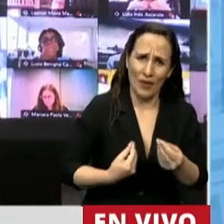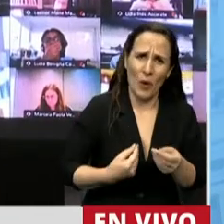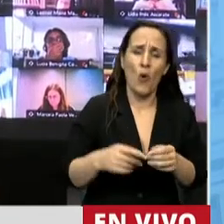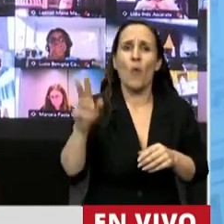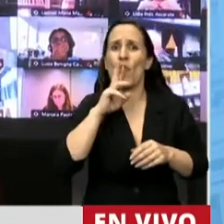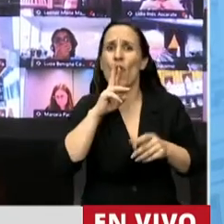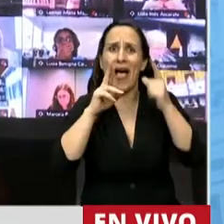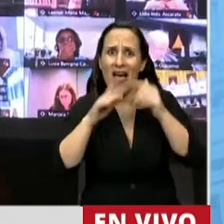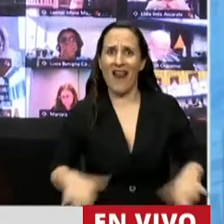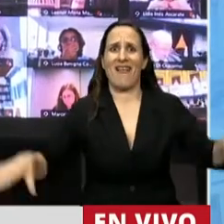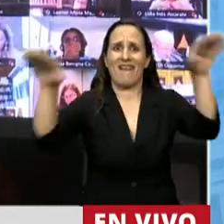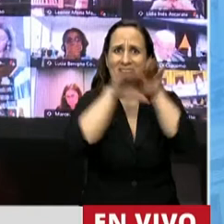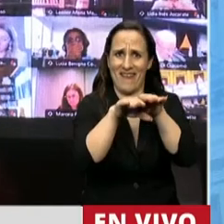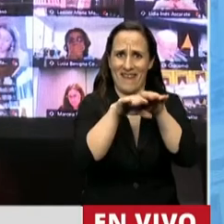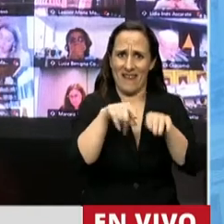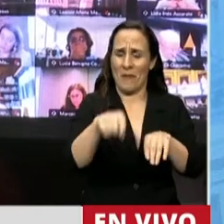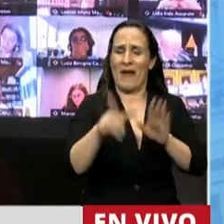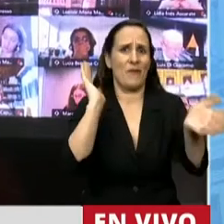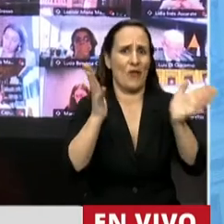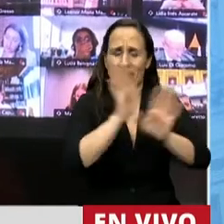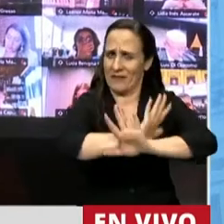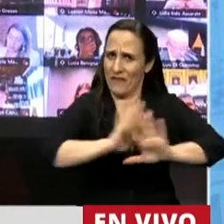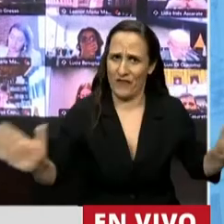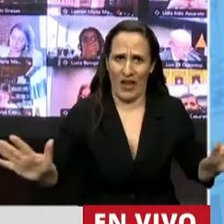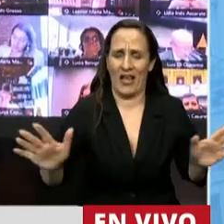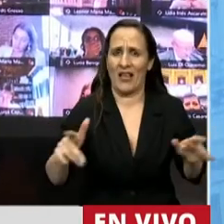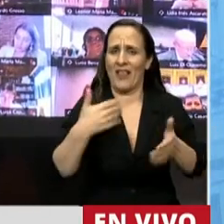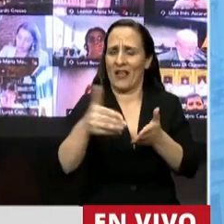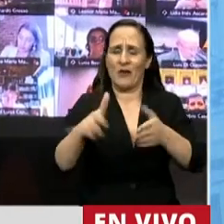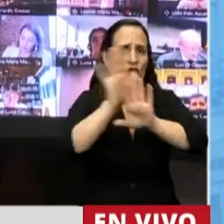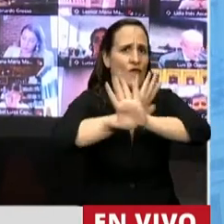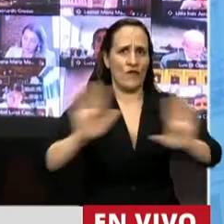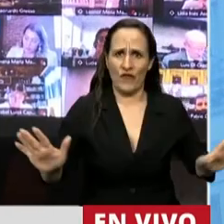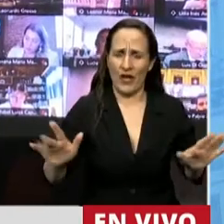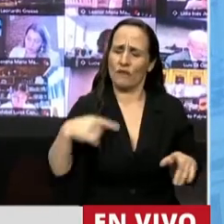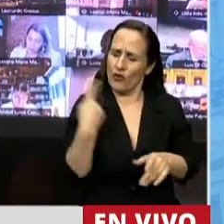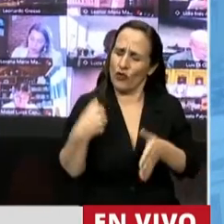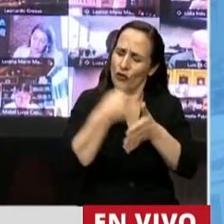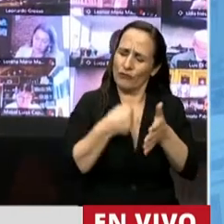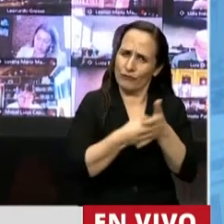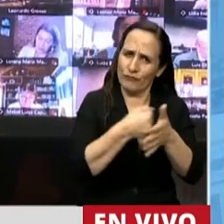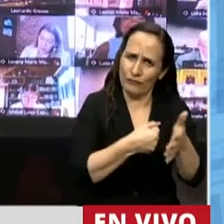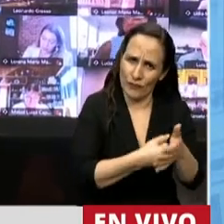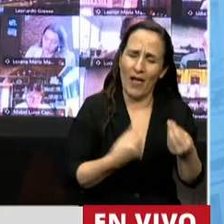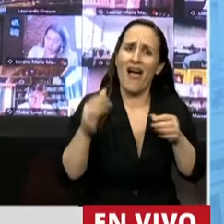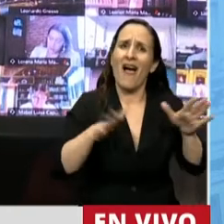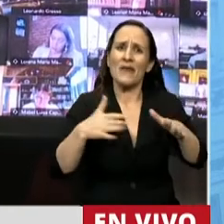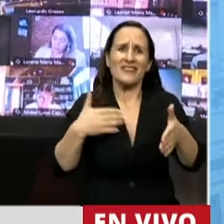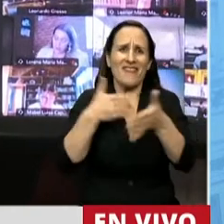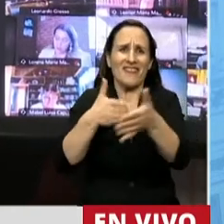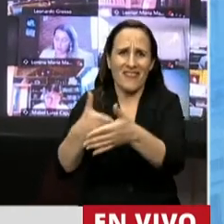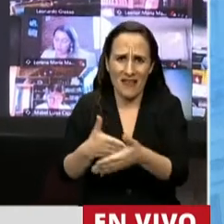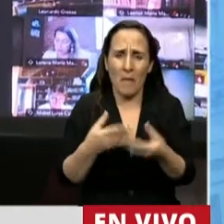la no discriminación, la no violencia, obstáculos que nos afectan en las aspiraciones, en el desarrollo y en nuestra